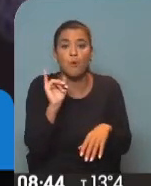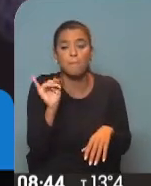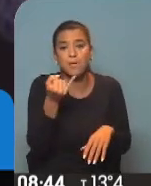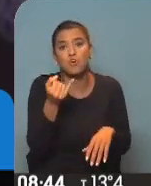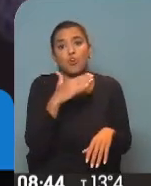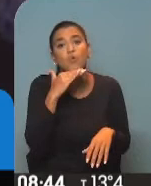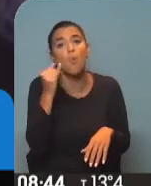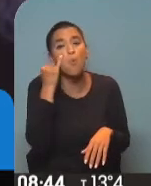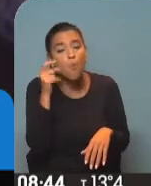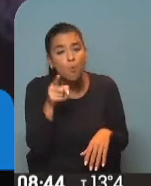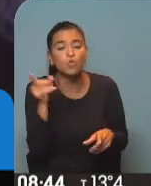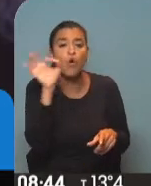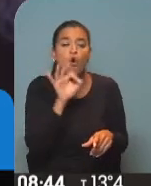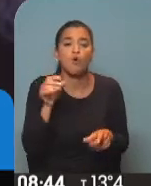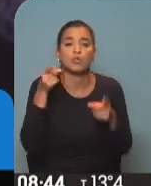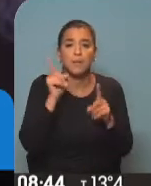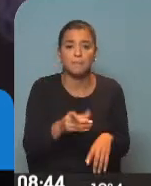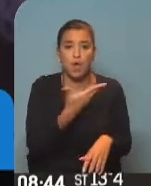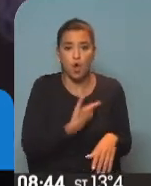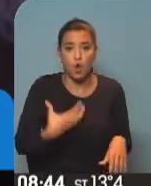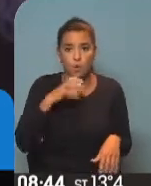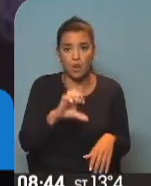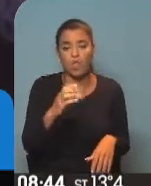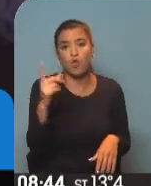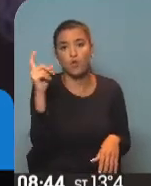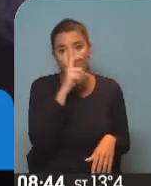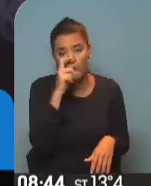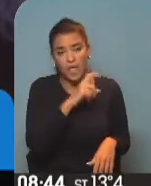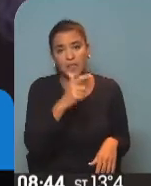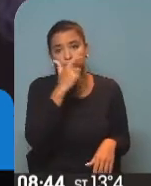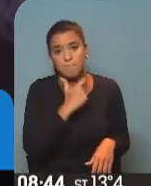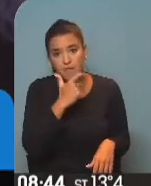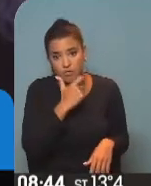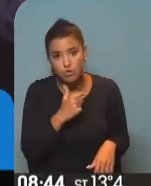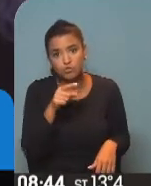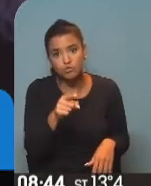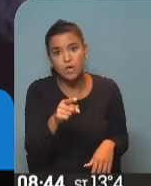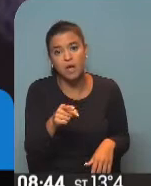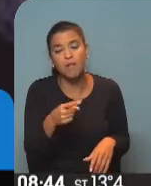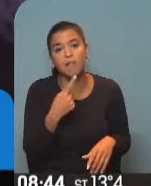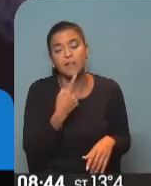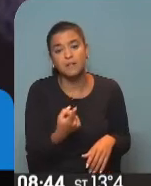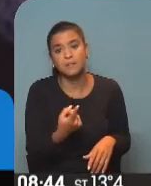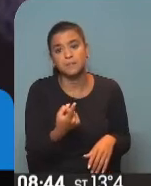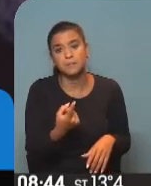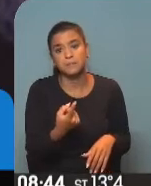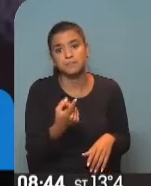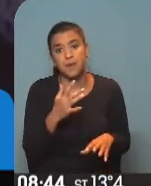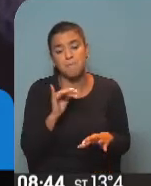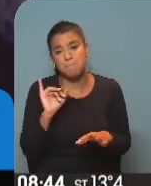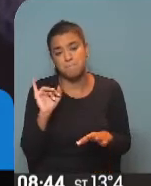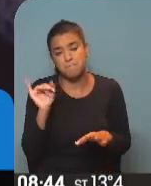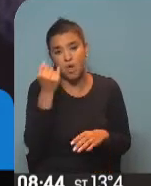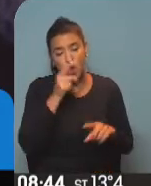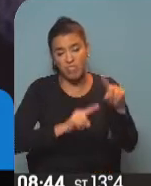jujeños o que los gobernadores de corrientes y de mendoza son probablemente los mejores